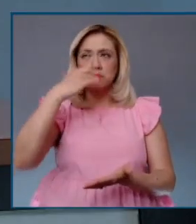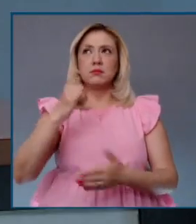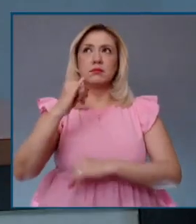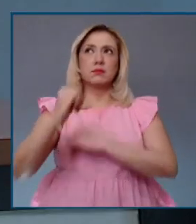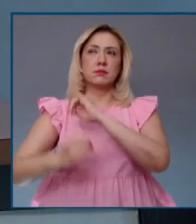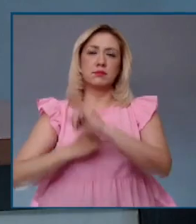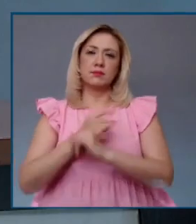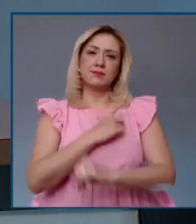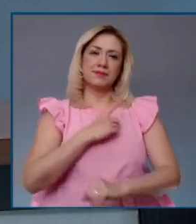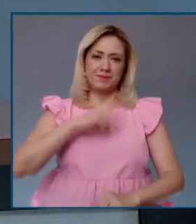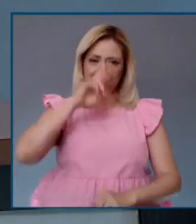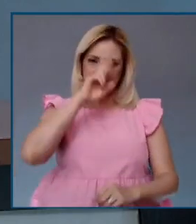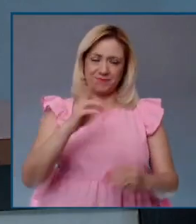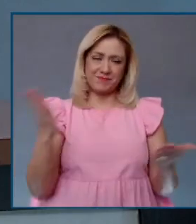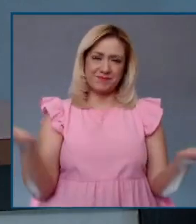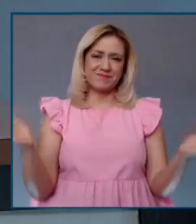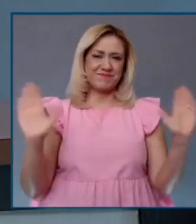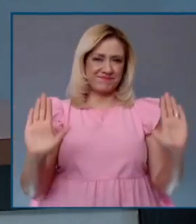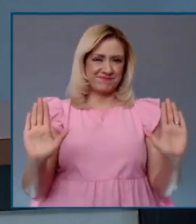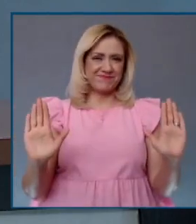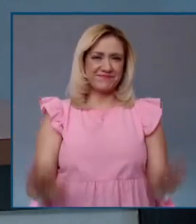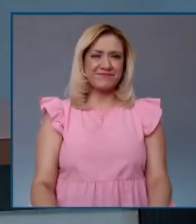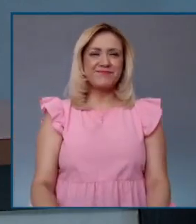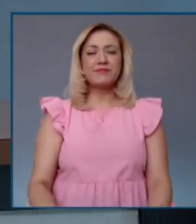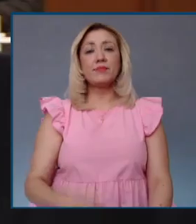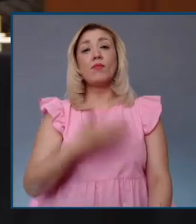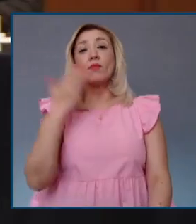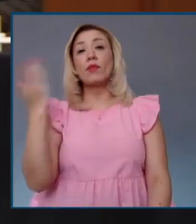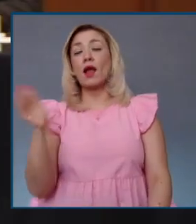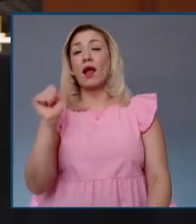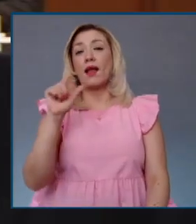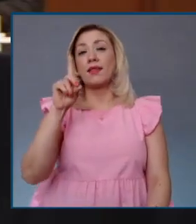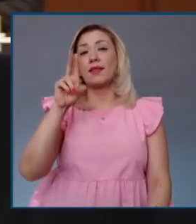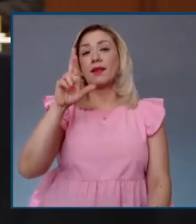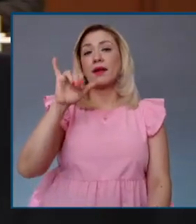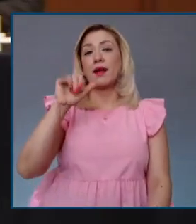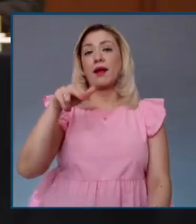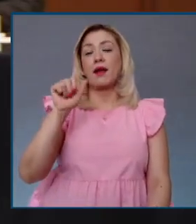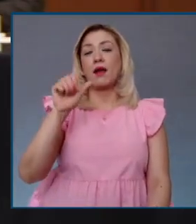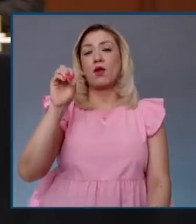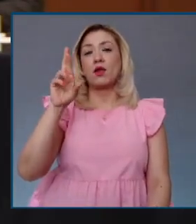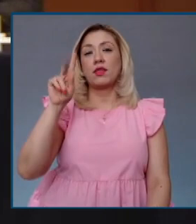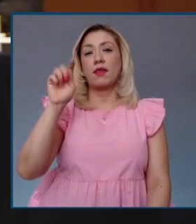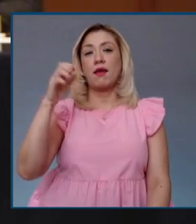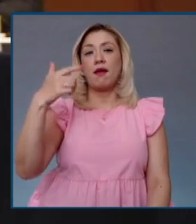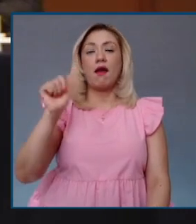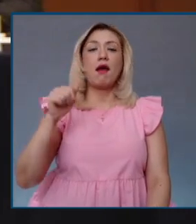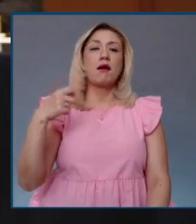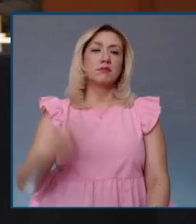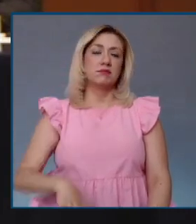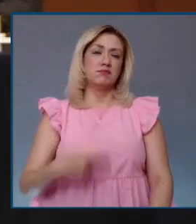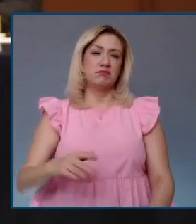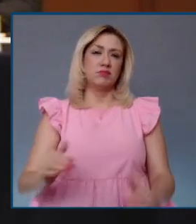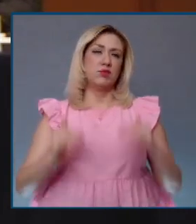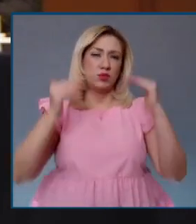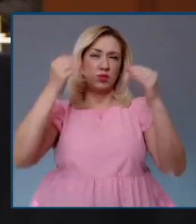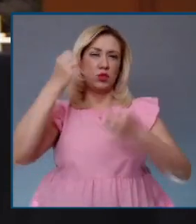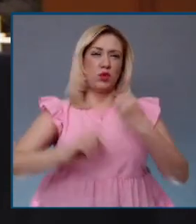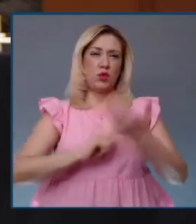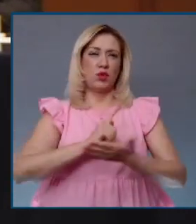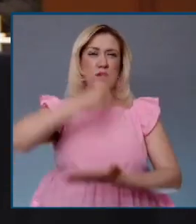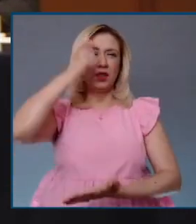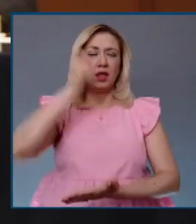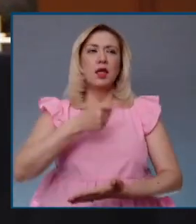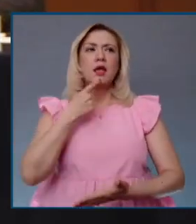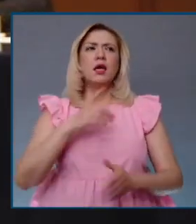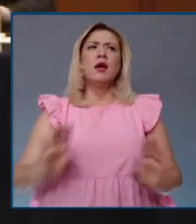En otra información, Adriana Ortega Ortiz, secretaria de Estudio y Cuenta de la Suprema Corte, aseguró que juzgar con perspectiva de género no es una